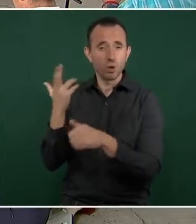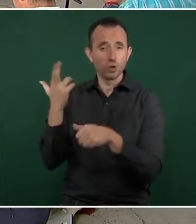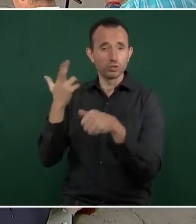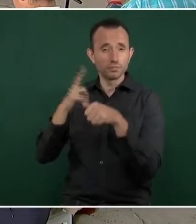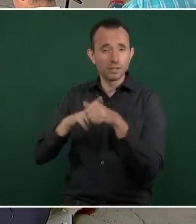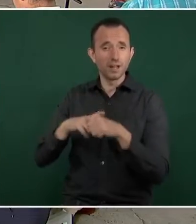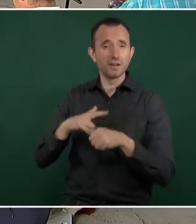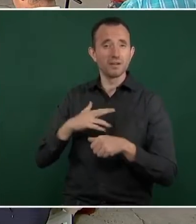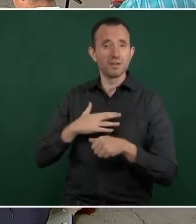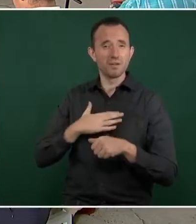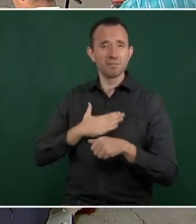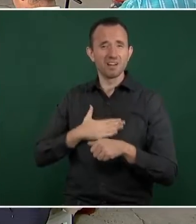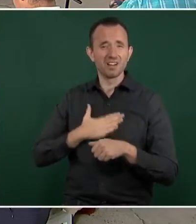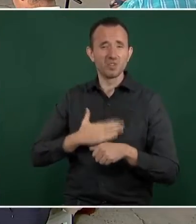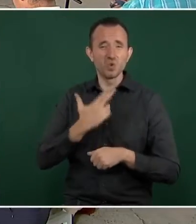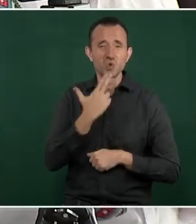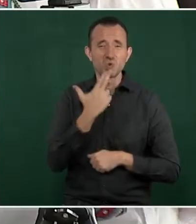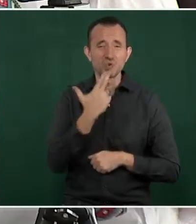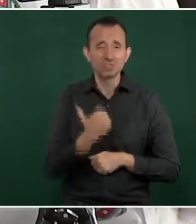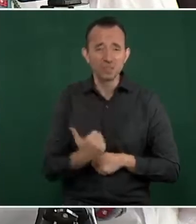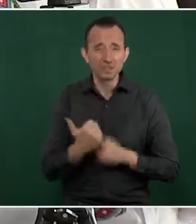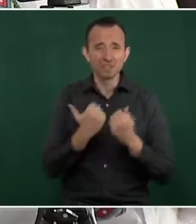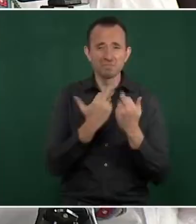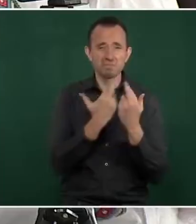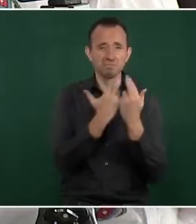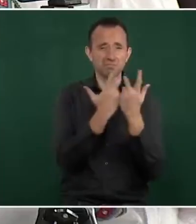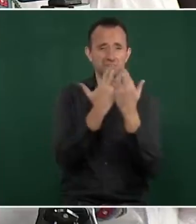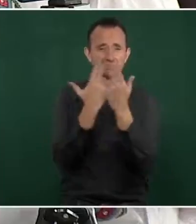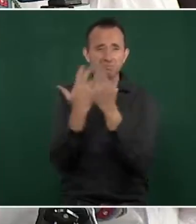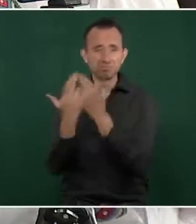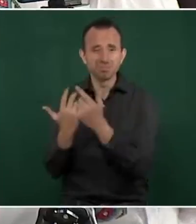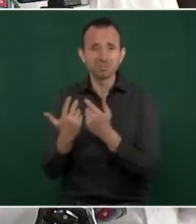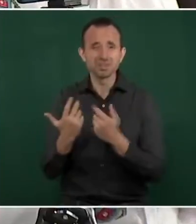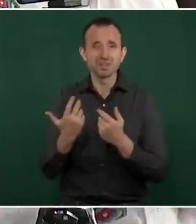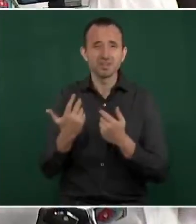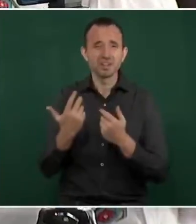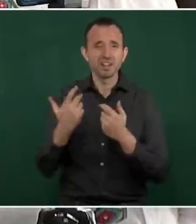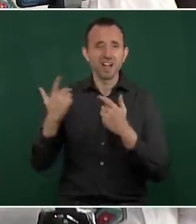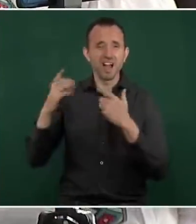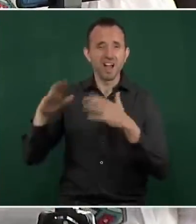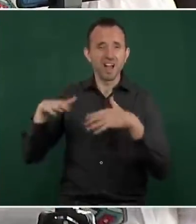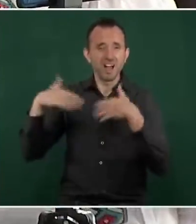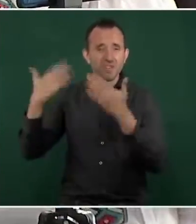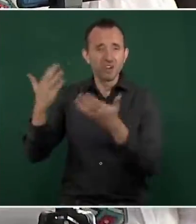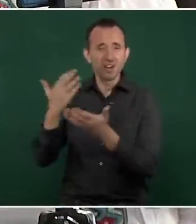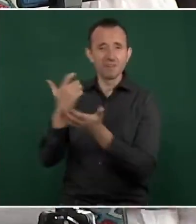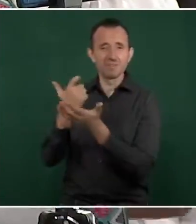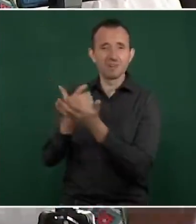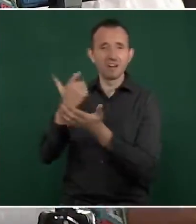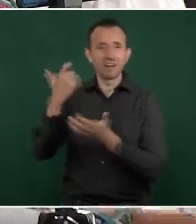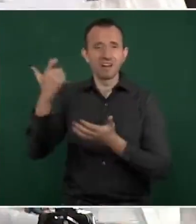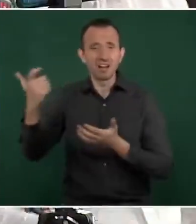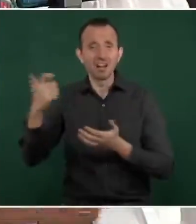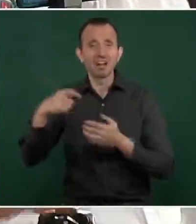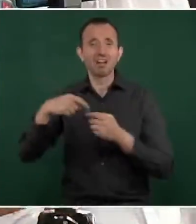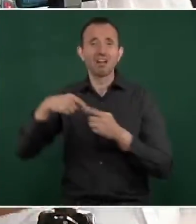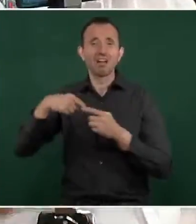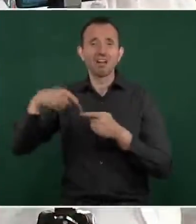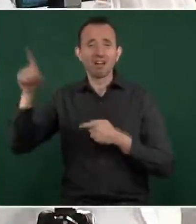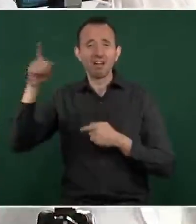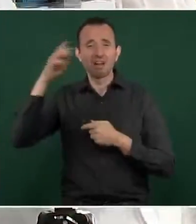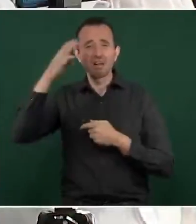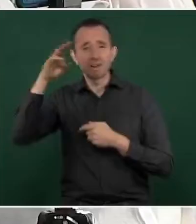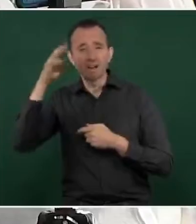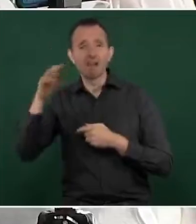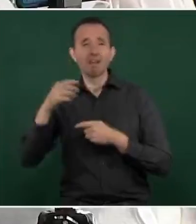sus servicios por fuera, no les regresan su dinero, los hacen ir a Tijuana, a Mexicali. Es un sentir, y ahí platiqué con una